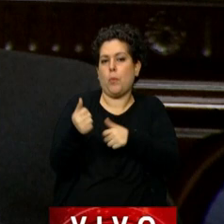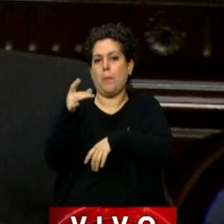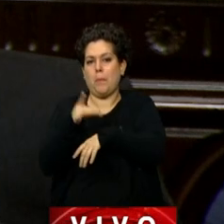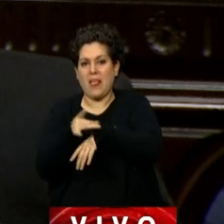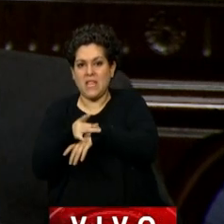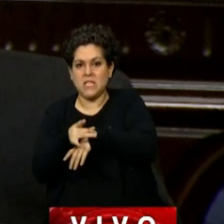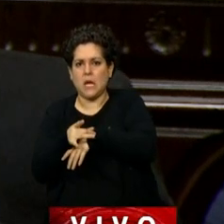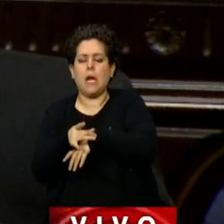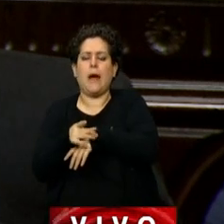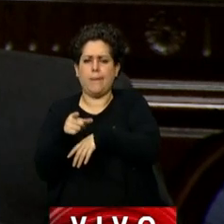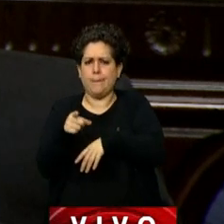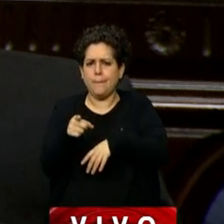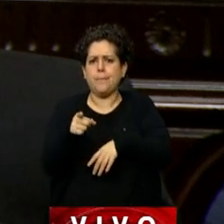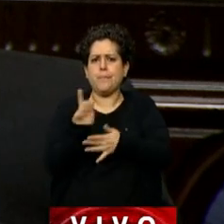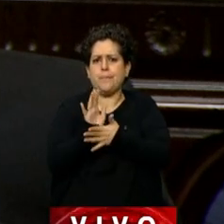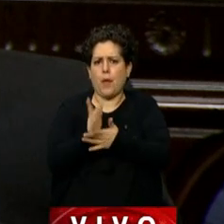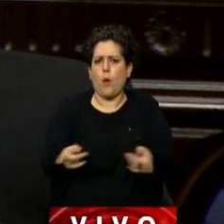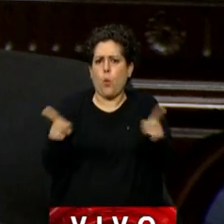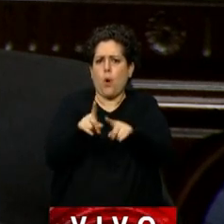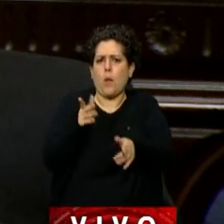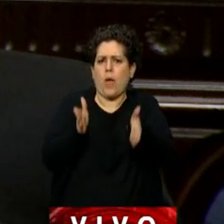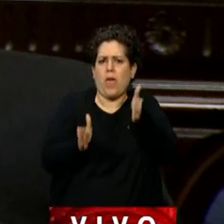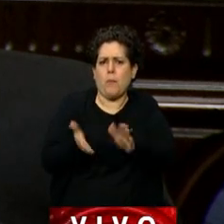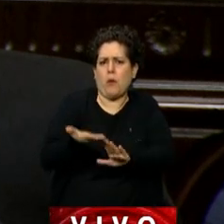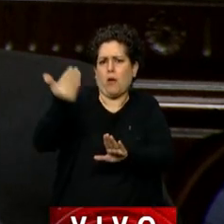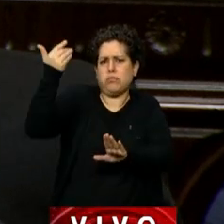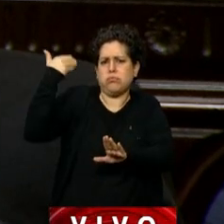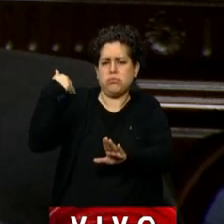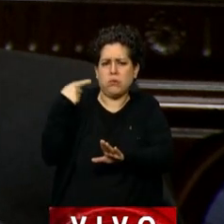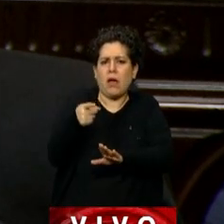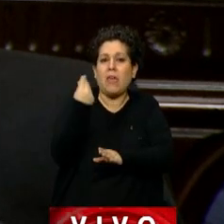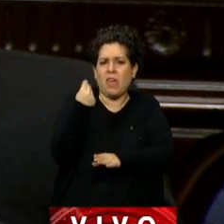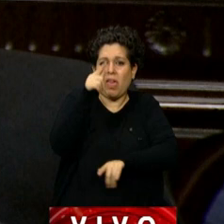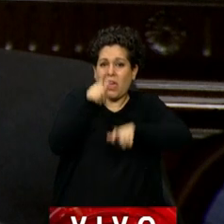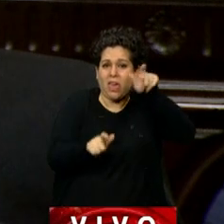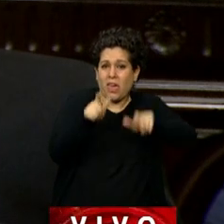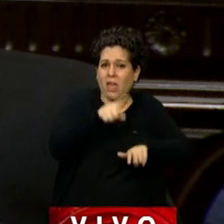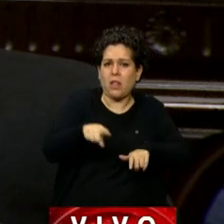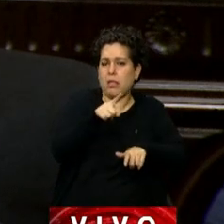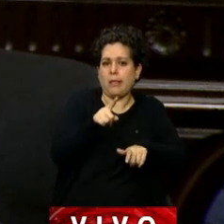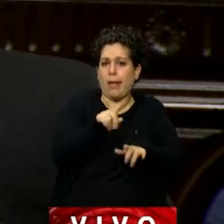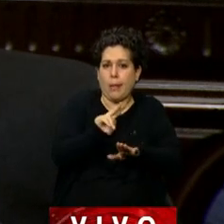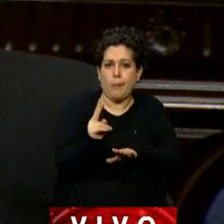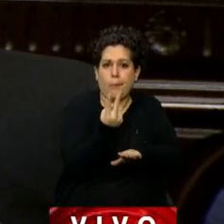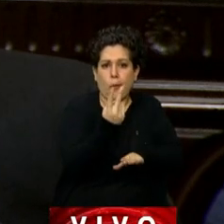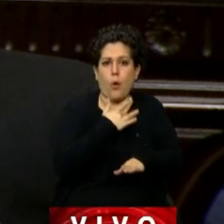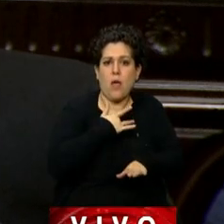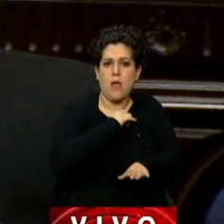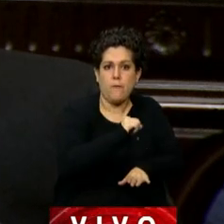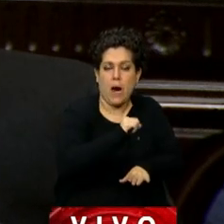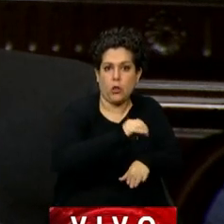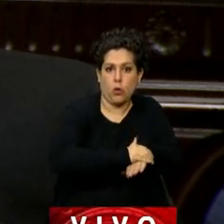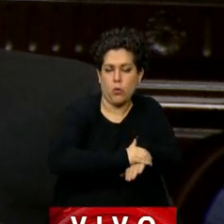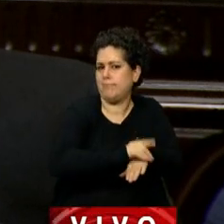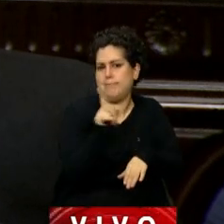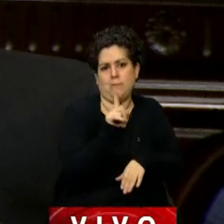está volviendo a la Edad Media, donde la gente no alcanzaba a morirse por un infarto,